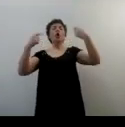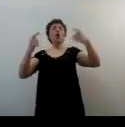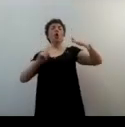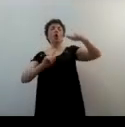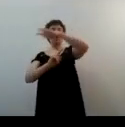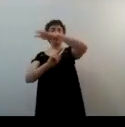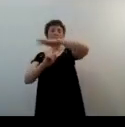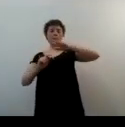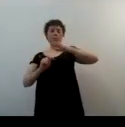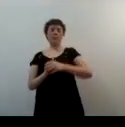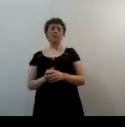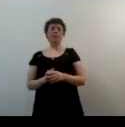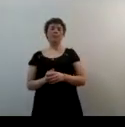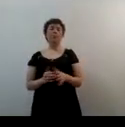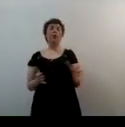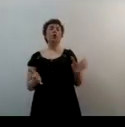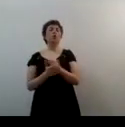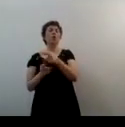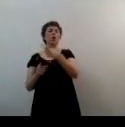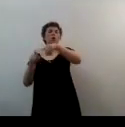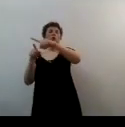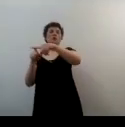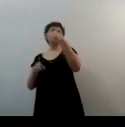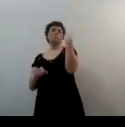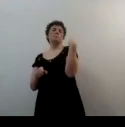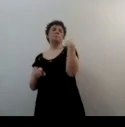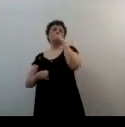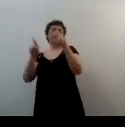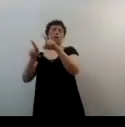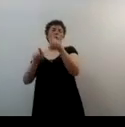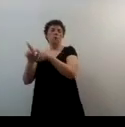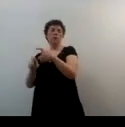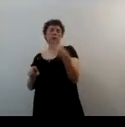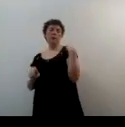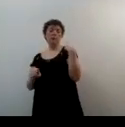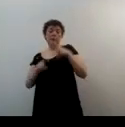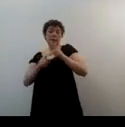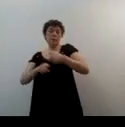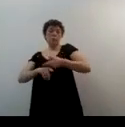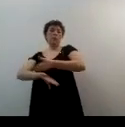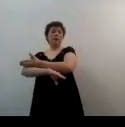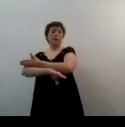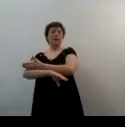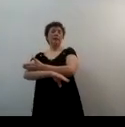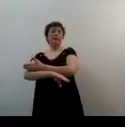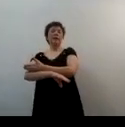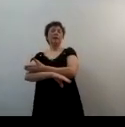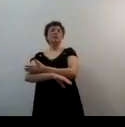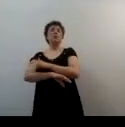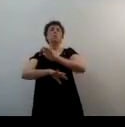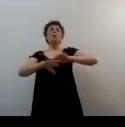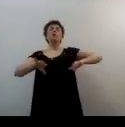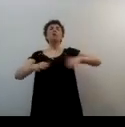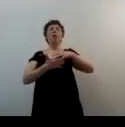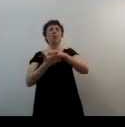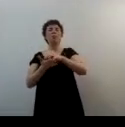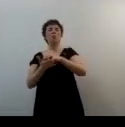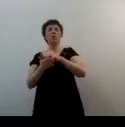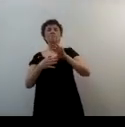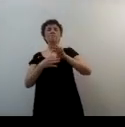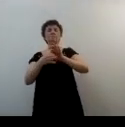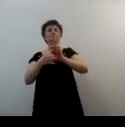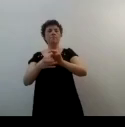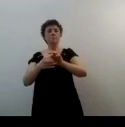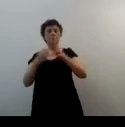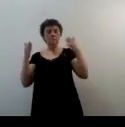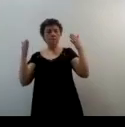Y claro, todas las preguntas que recibí antes de este taller o la gran mayoría de las dudas, sobre todo estaban enfocadas